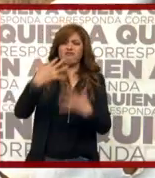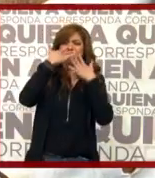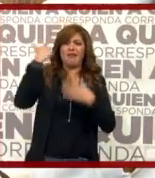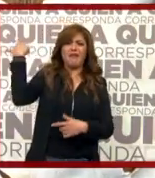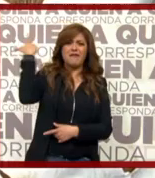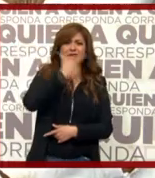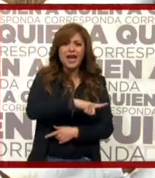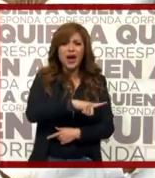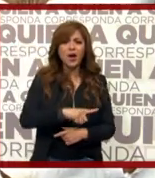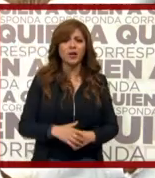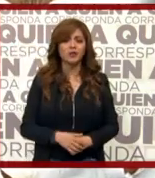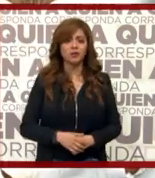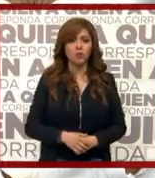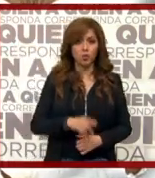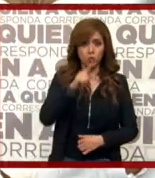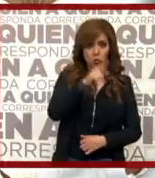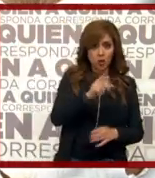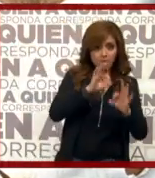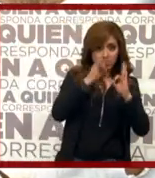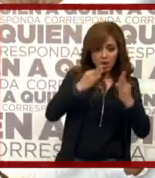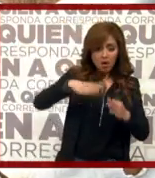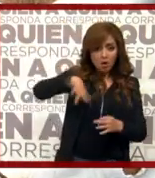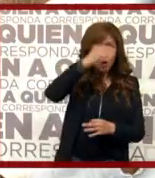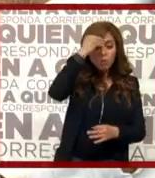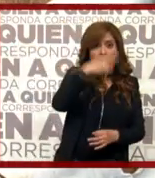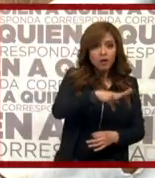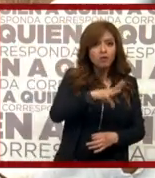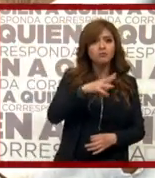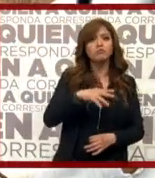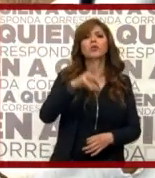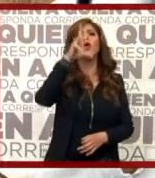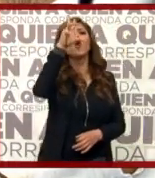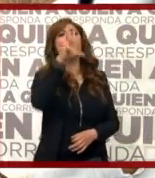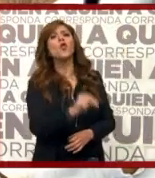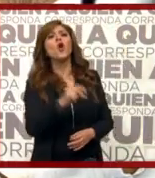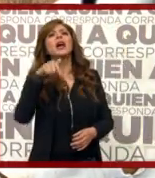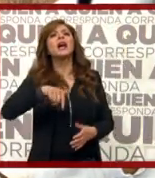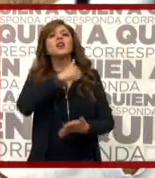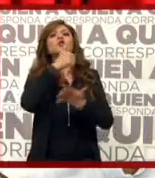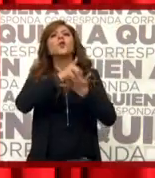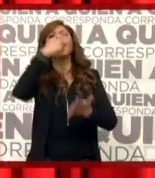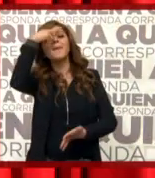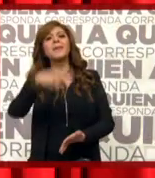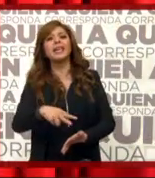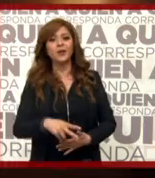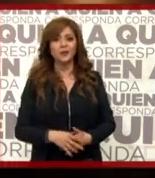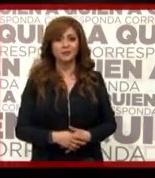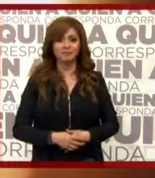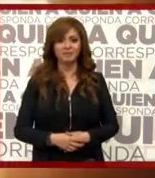feo vienes de una tierra olvidada no de la Ciudad de